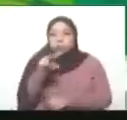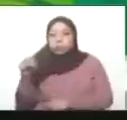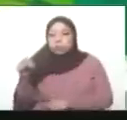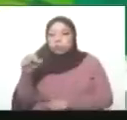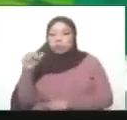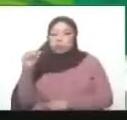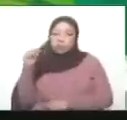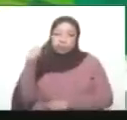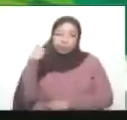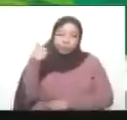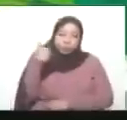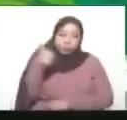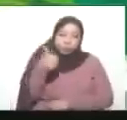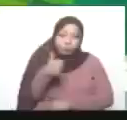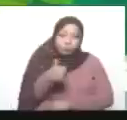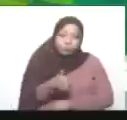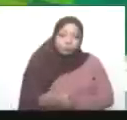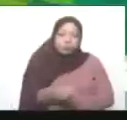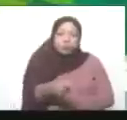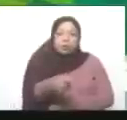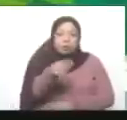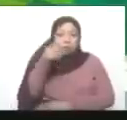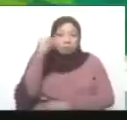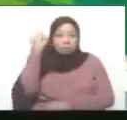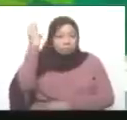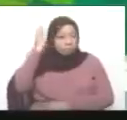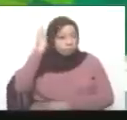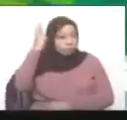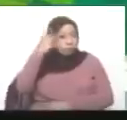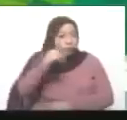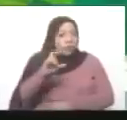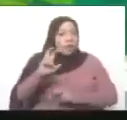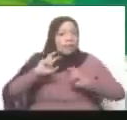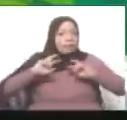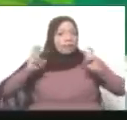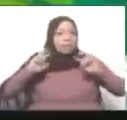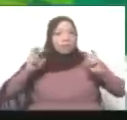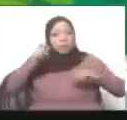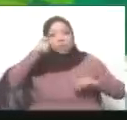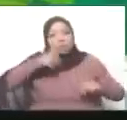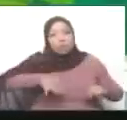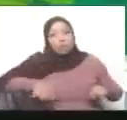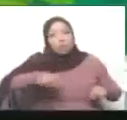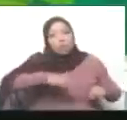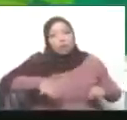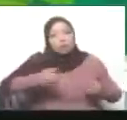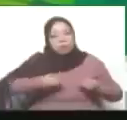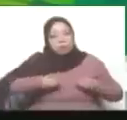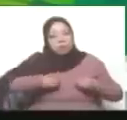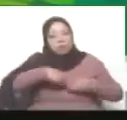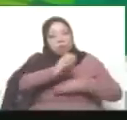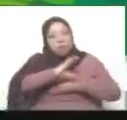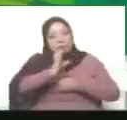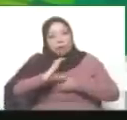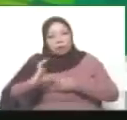y tenemos que tener conciencia este tema los pueblos de Venezuela y los pueblos del Caribe